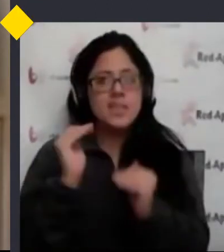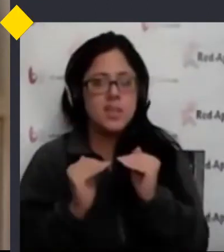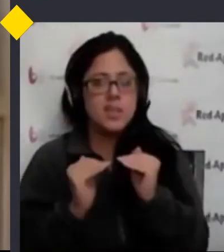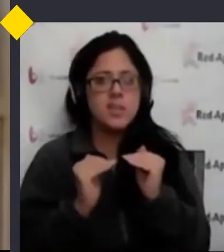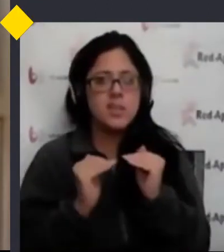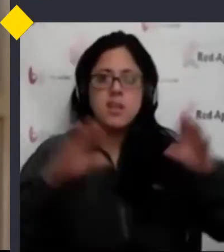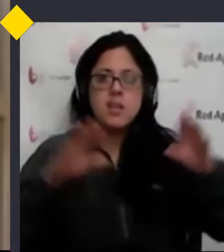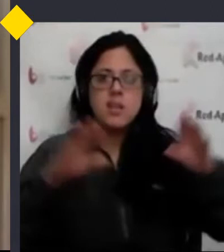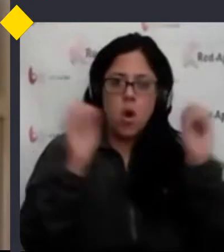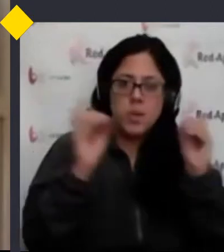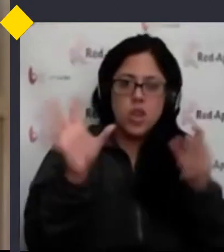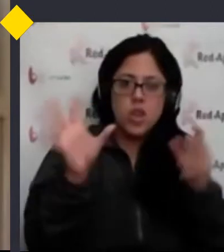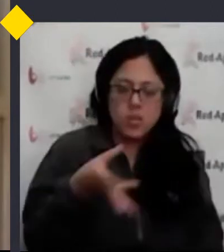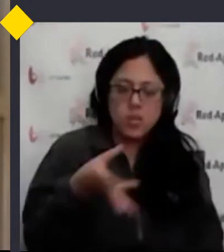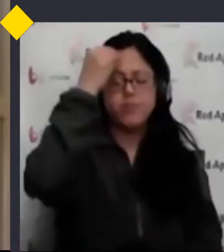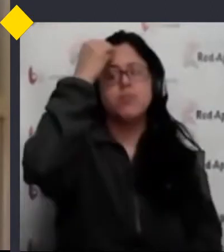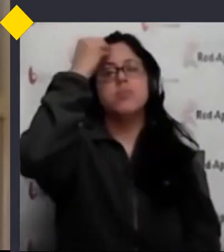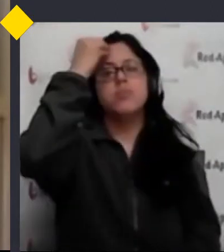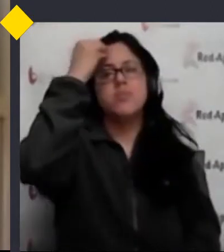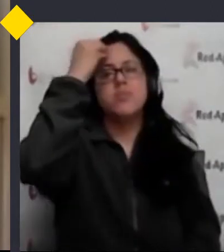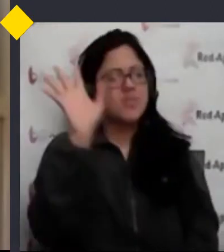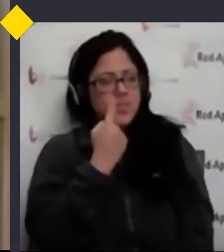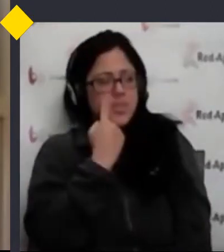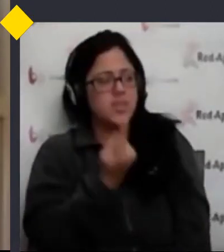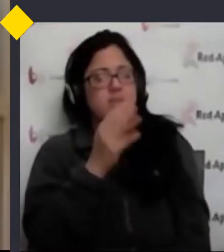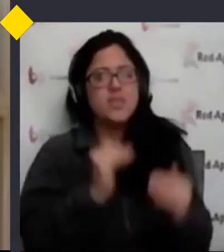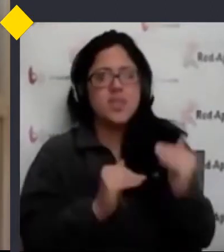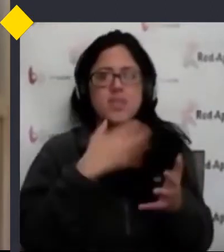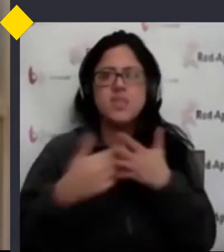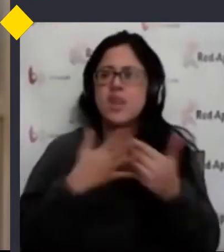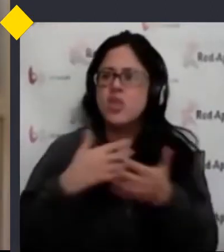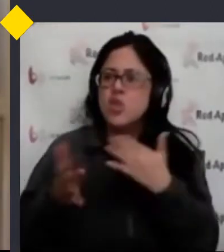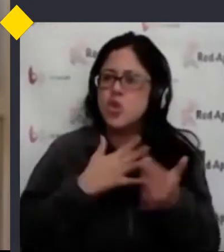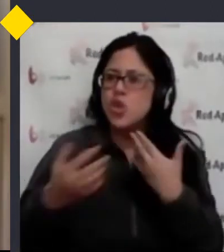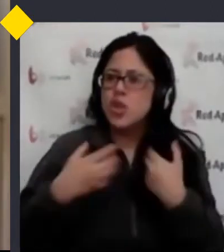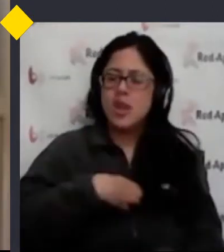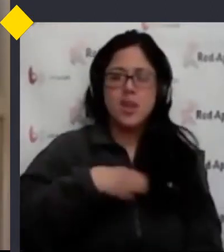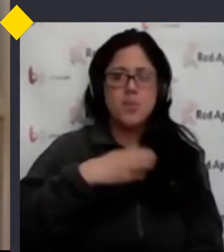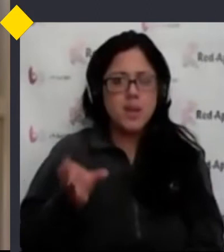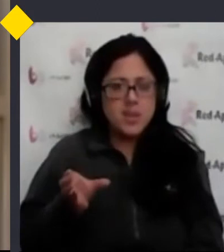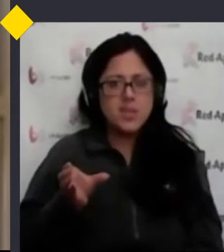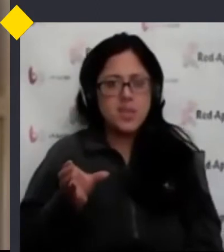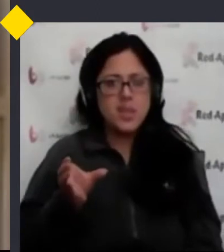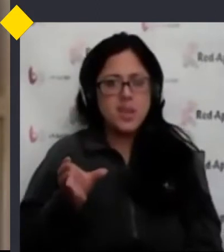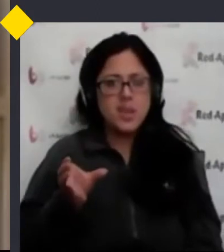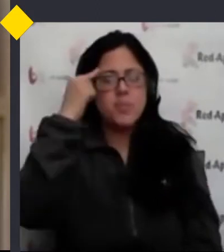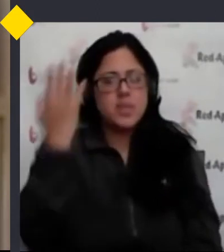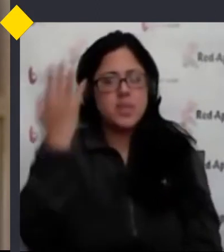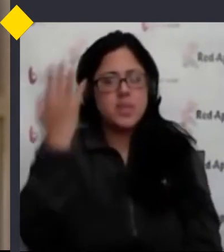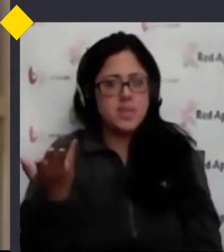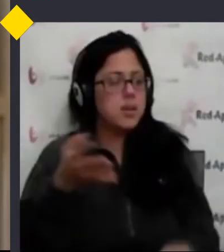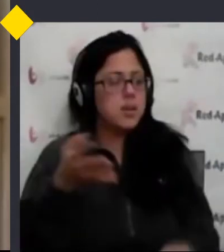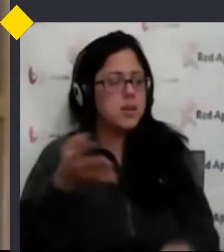son tan subjetivos. Y de repente uno dice, ¿dónde está el sentido común? ¿Dónde está el criterio? ¿Dónde está la consideración? Y en una misma organización, cuando se le